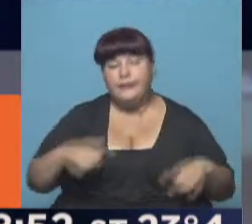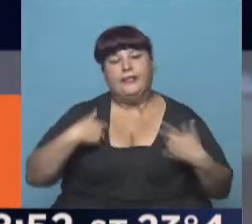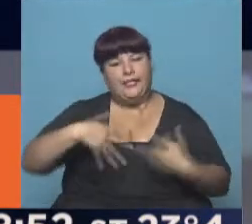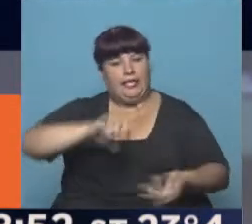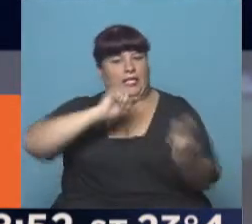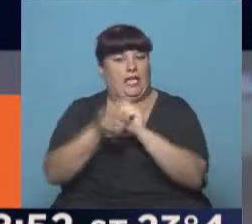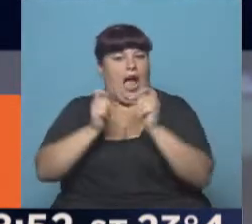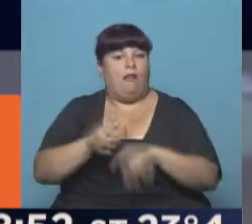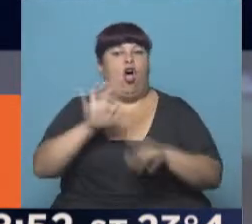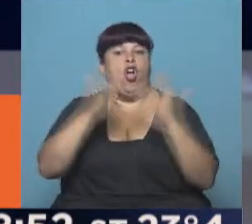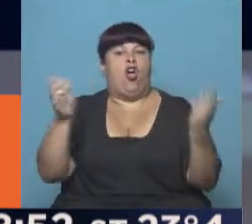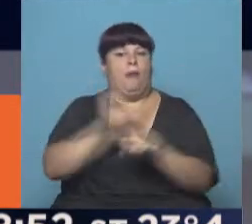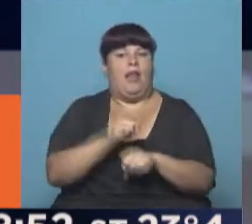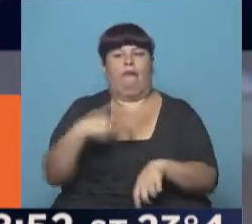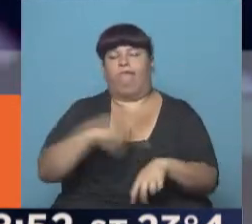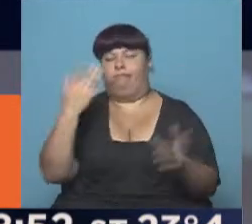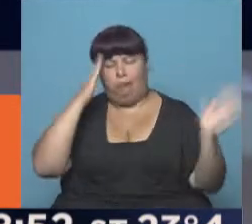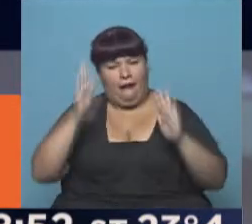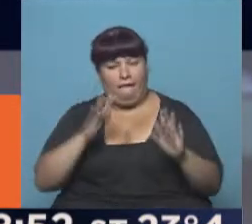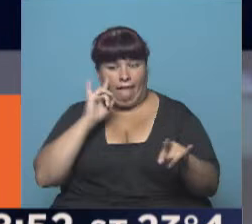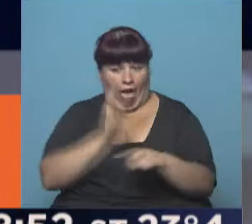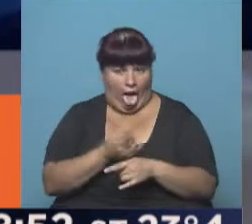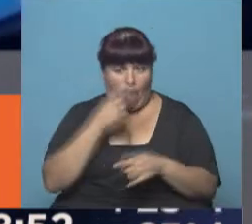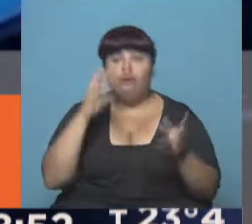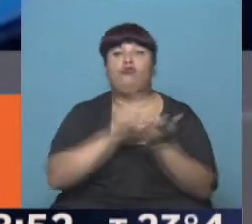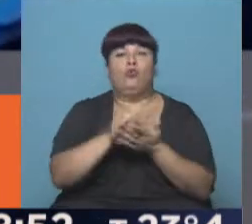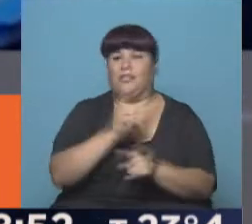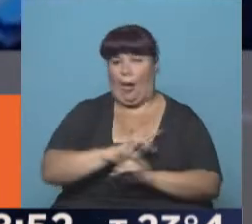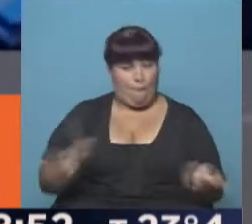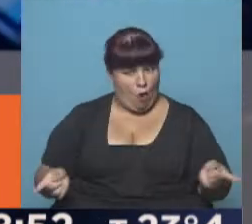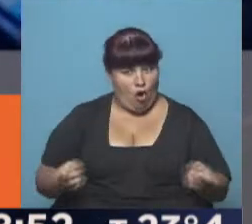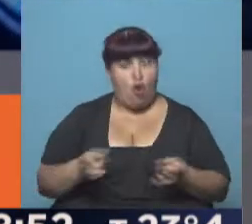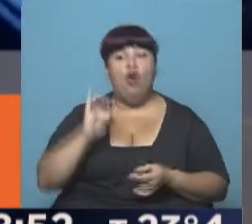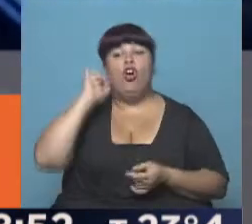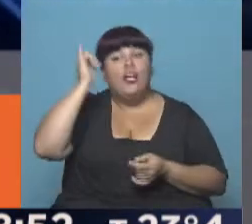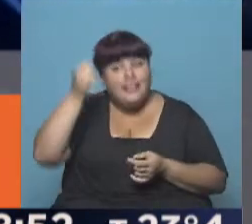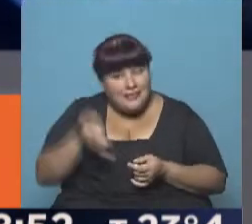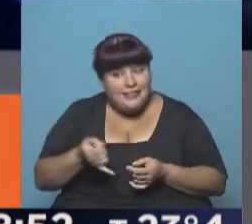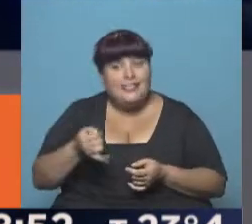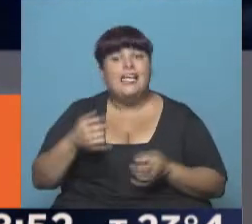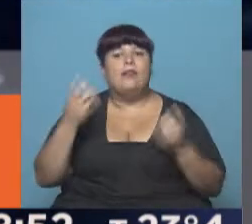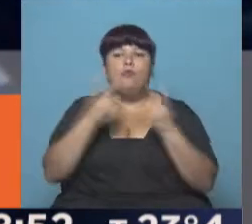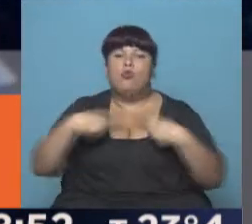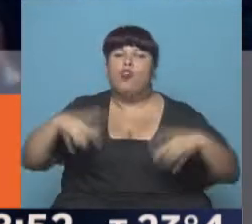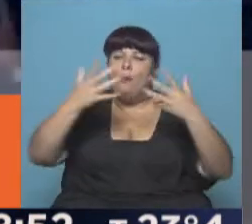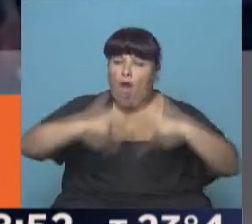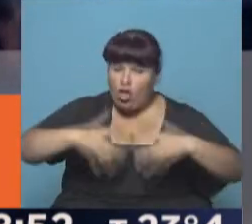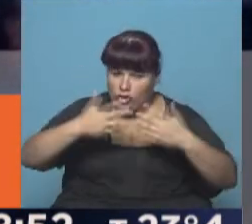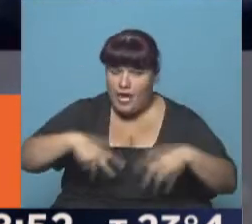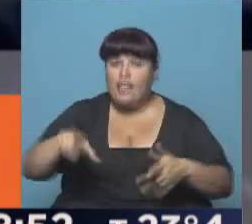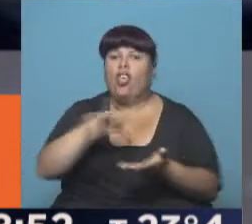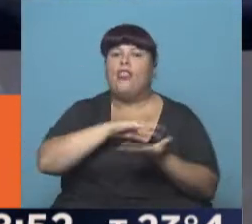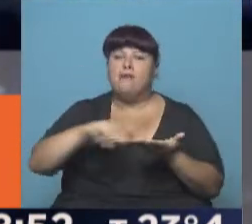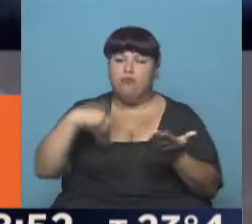modificar el Código Penal en menos de 2 minutos y tampoco resolvimos el problema. Sí, digo que está lleno de proyectos en la Cámara